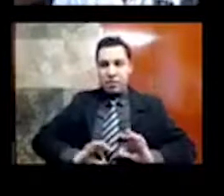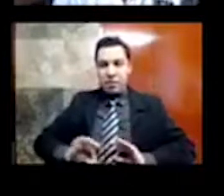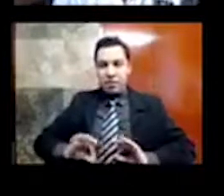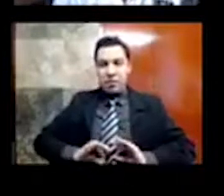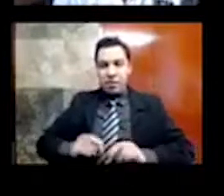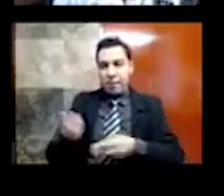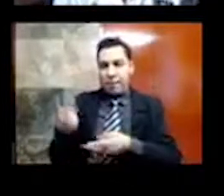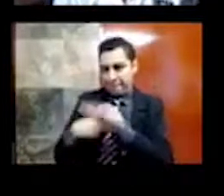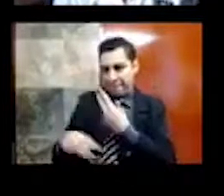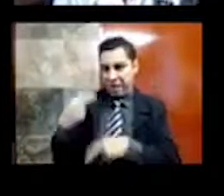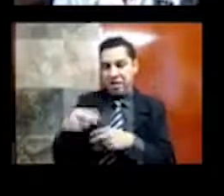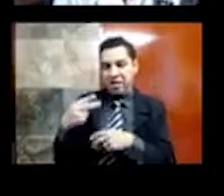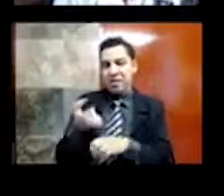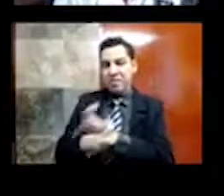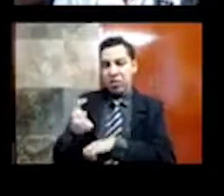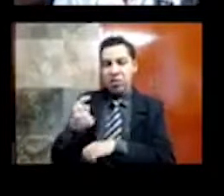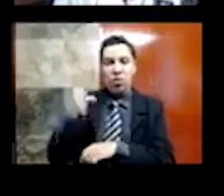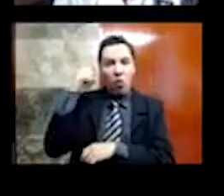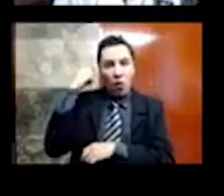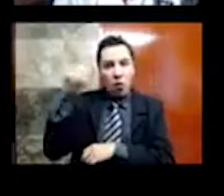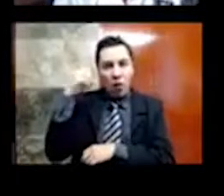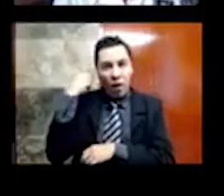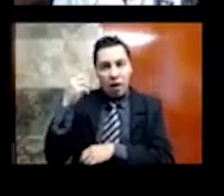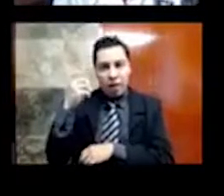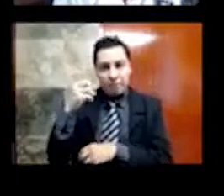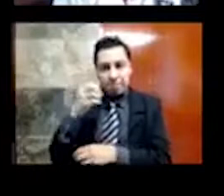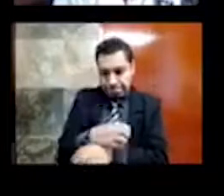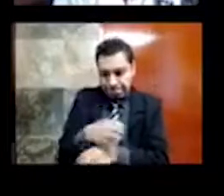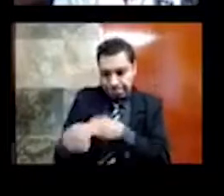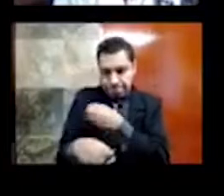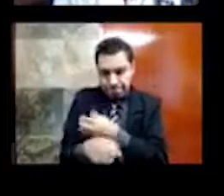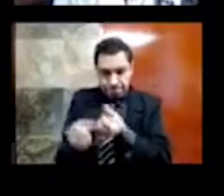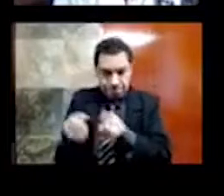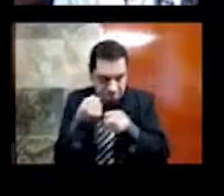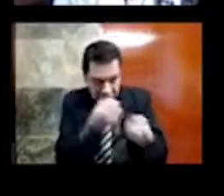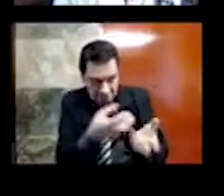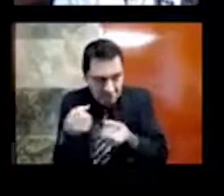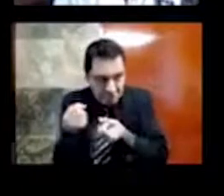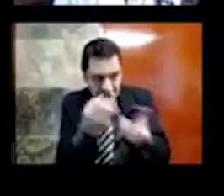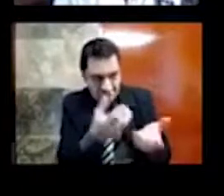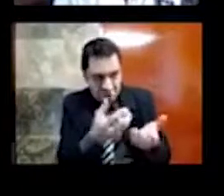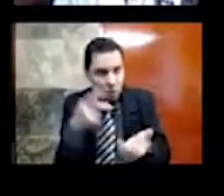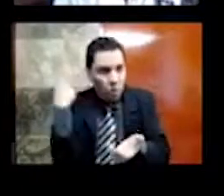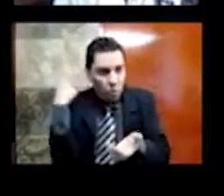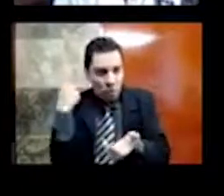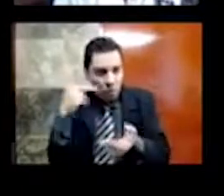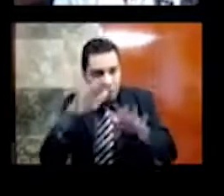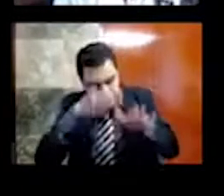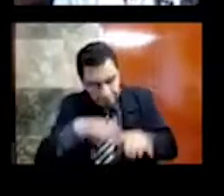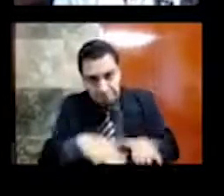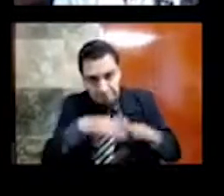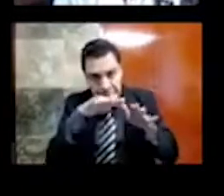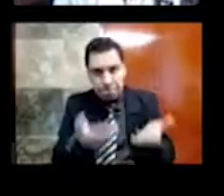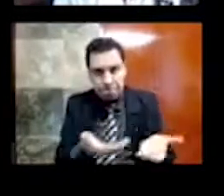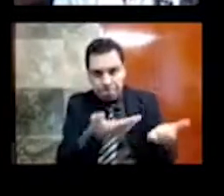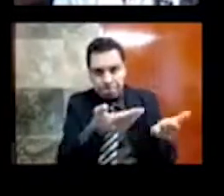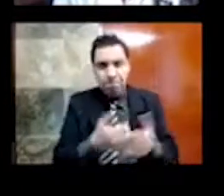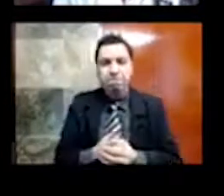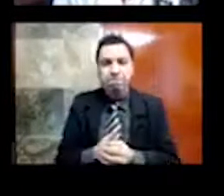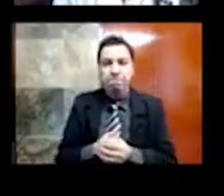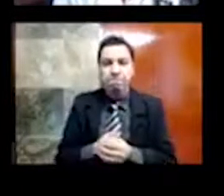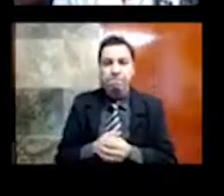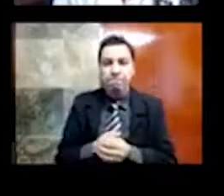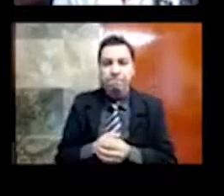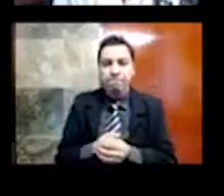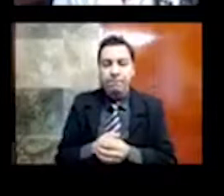sagrado, las reliquias de Quetzalcóatl. La que sigue, vamos a ver a qué vino. Pues a que le perforaran el